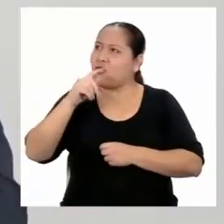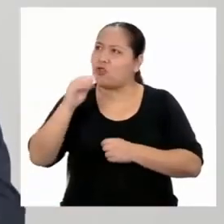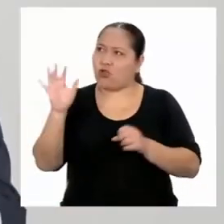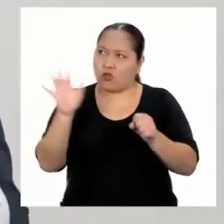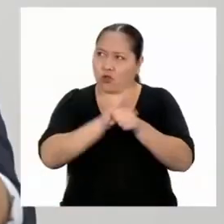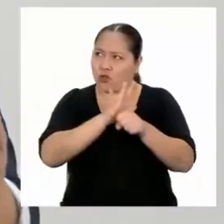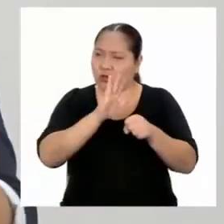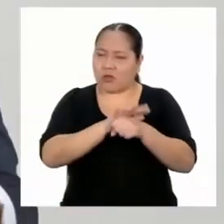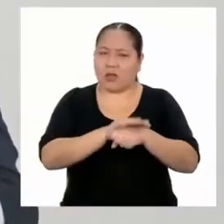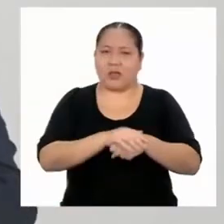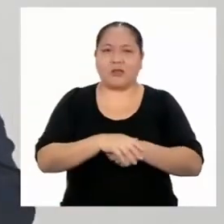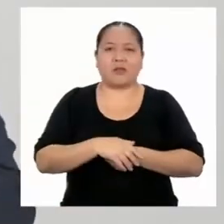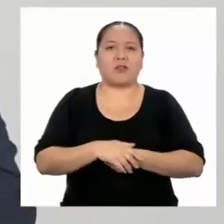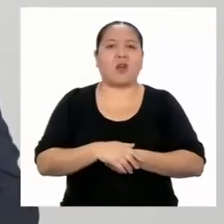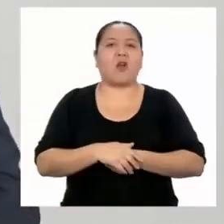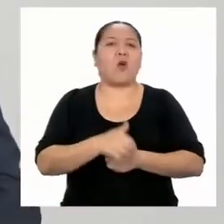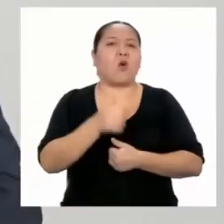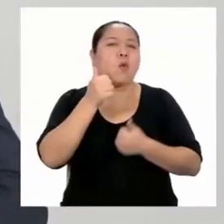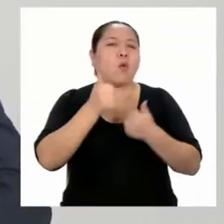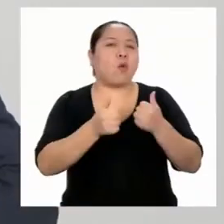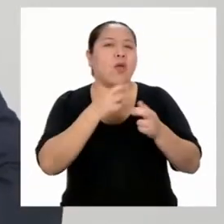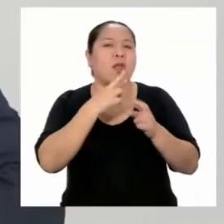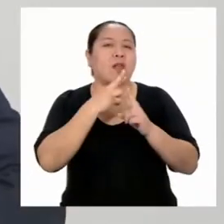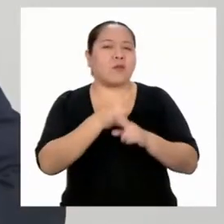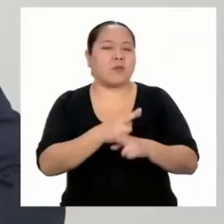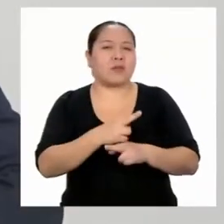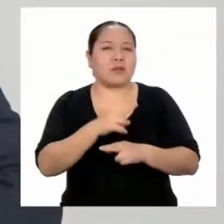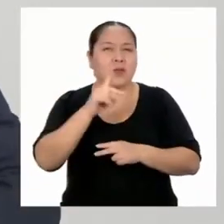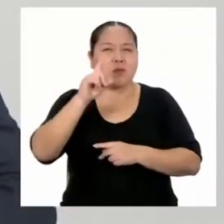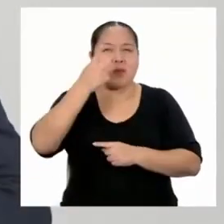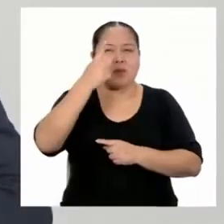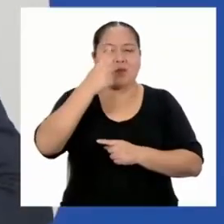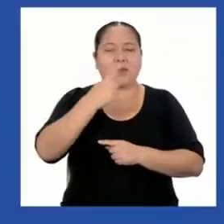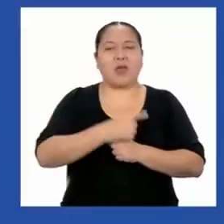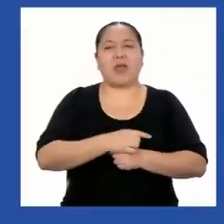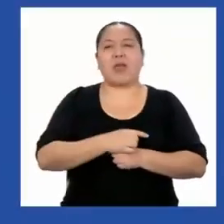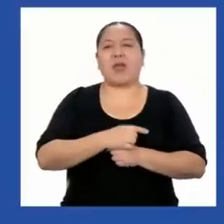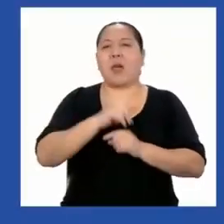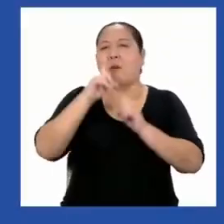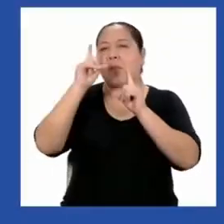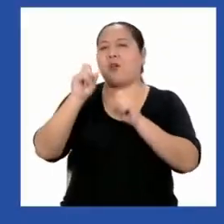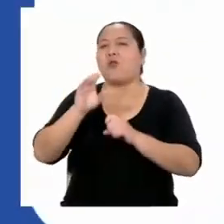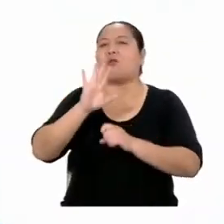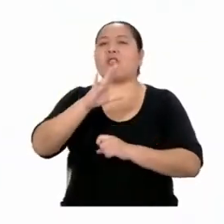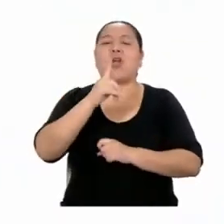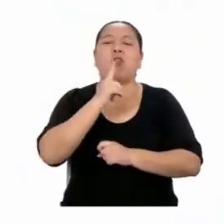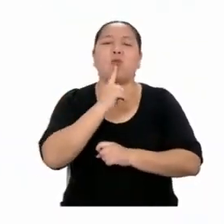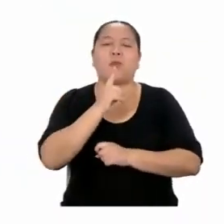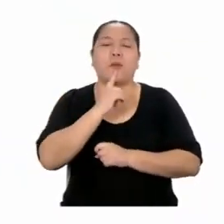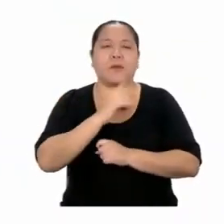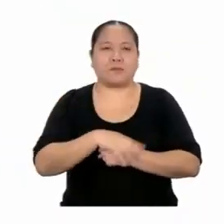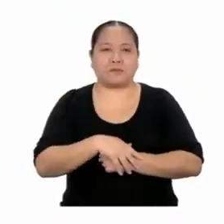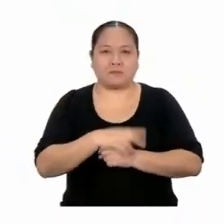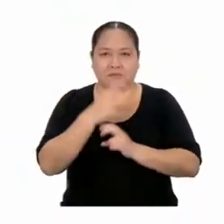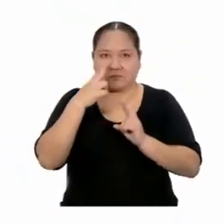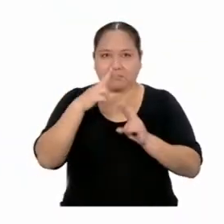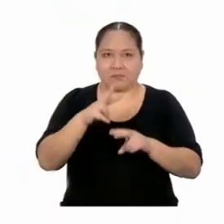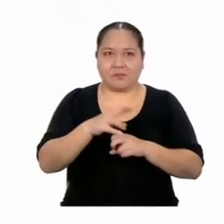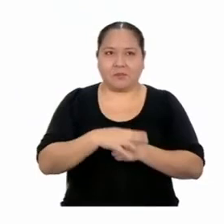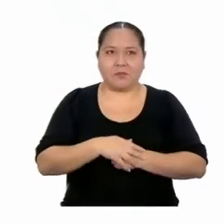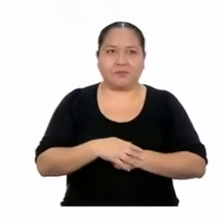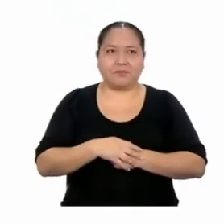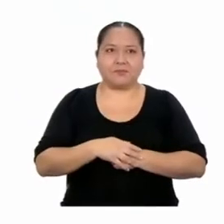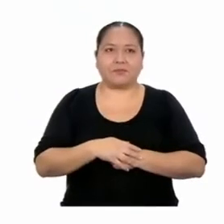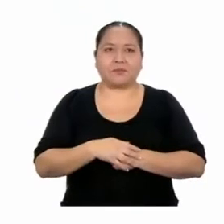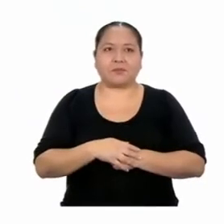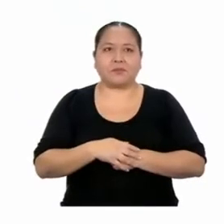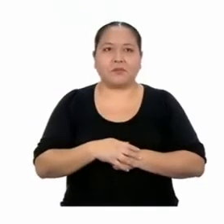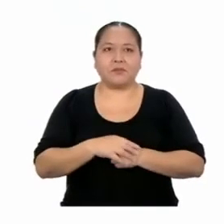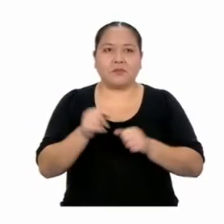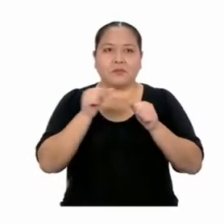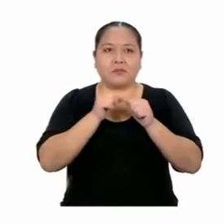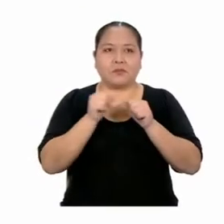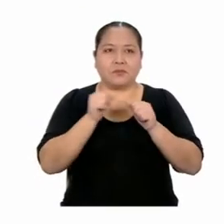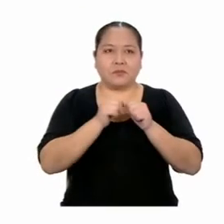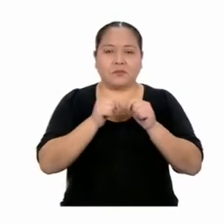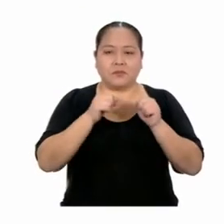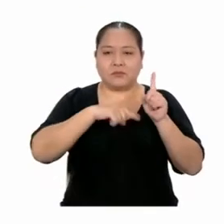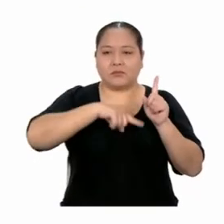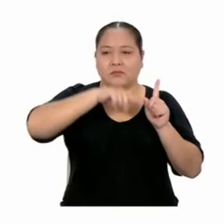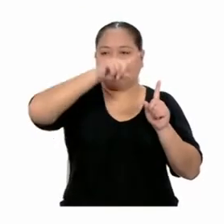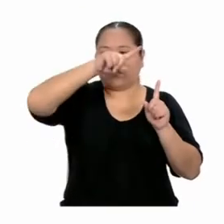Vamos. ¿Cuál es la respuesta al primer reto de tu papá entonces? Vamos a ver. El número de metros del